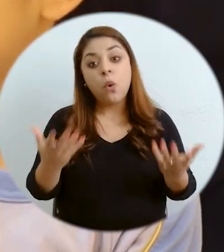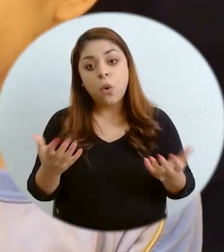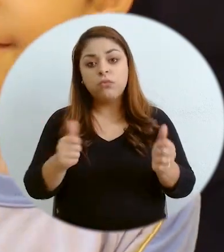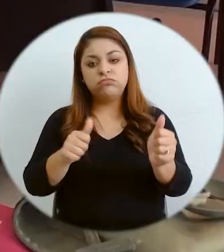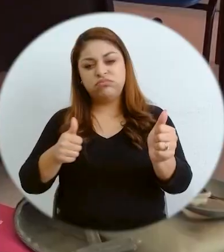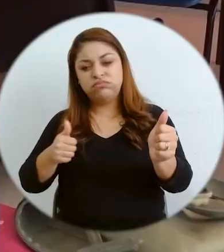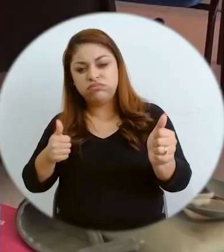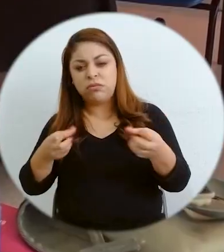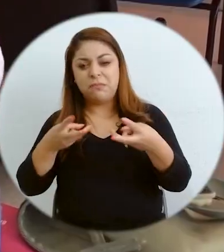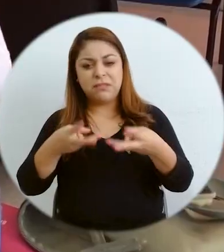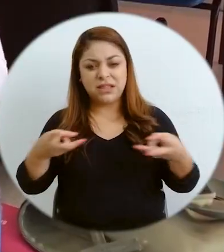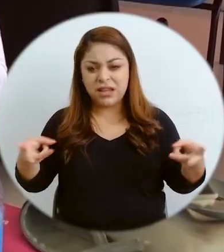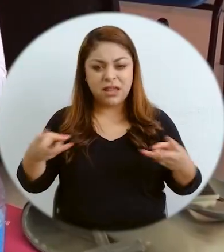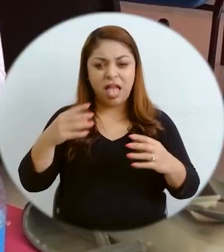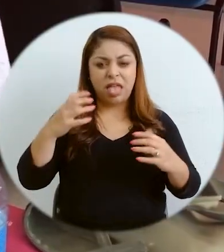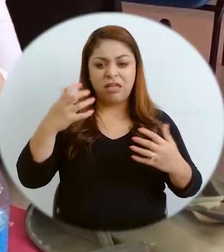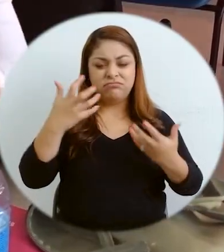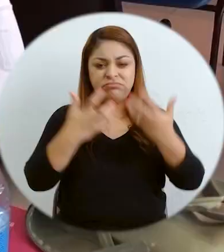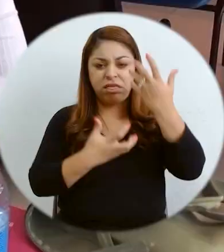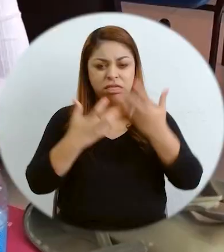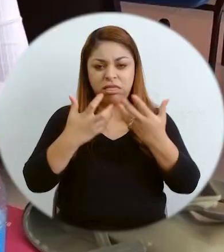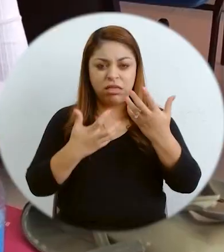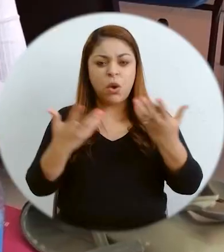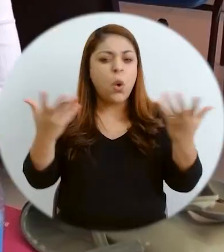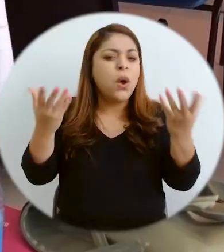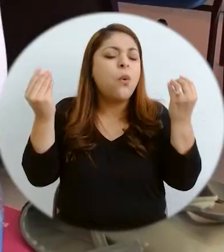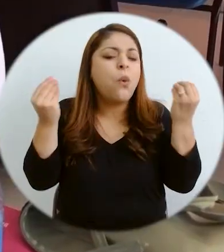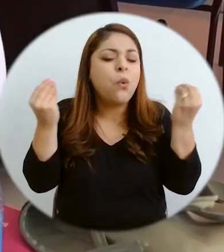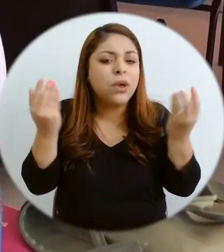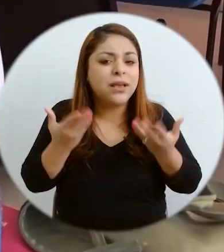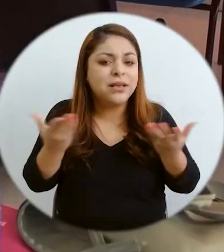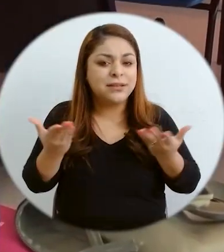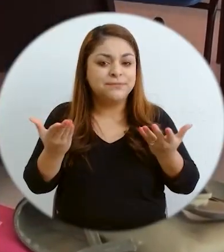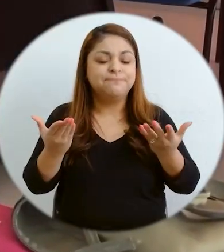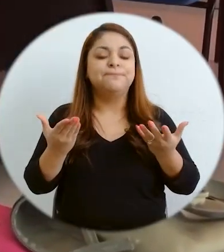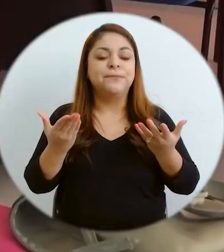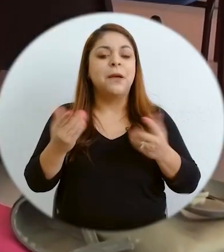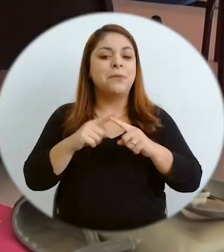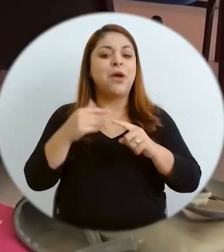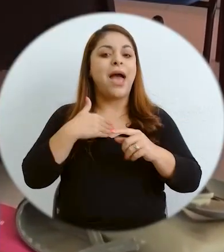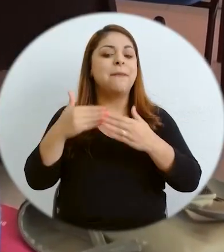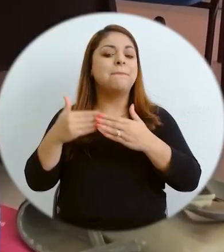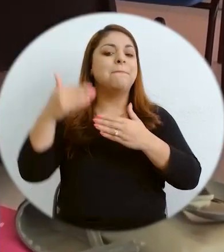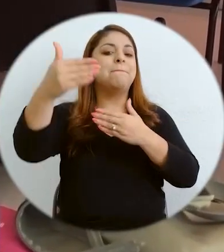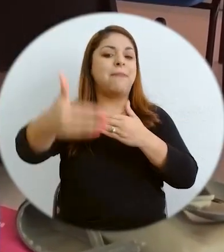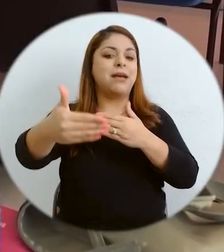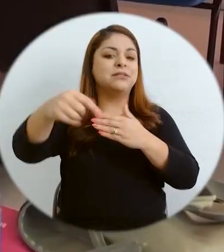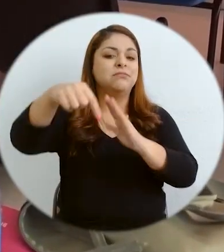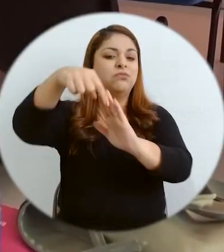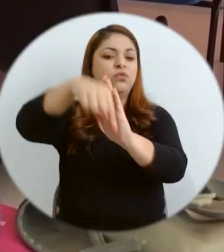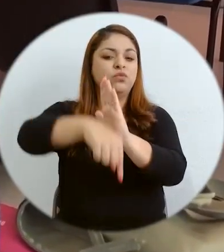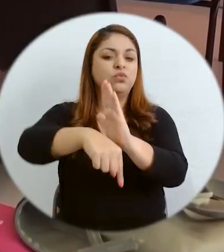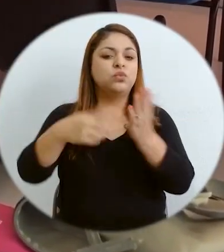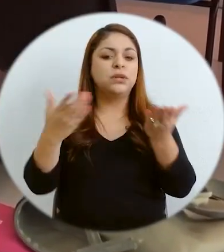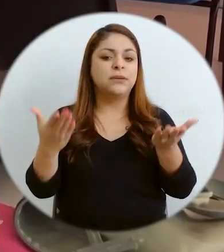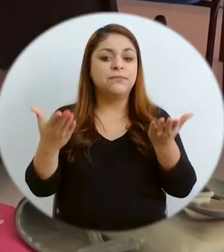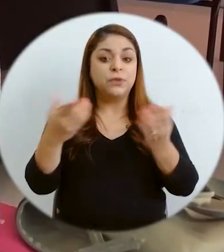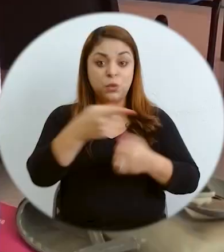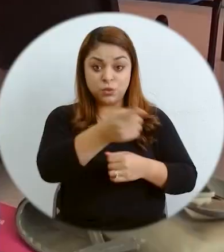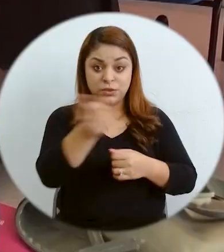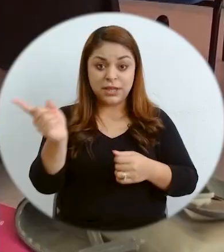desfase, por el rezago educativo. Pero eso va más allá, la crisis educativa va más allá. ¿Y cómo lo entiende la población? ¿Cómo